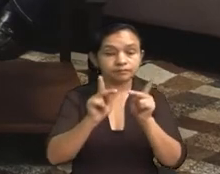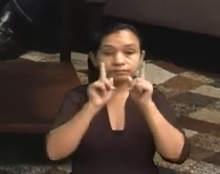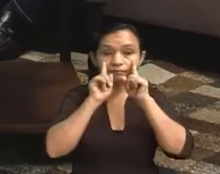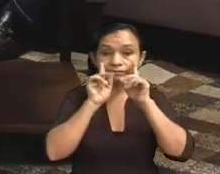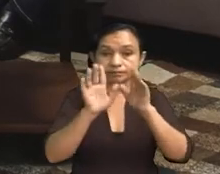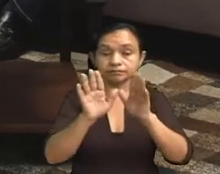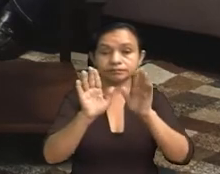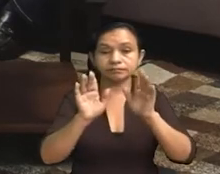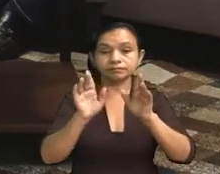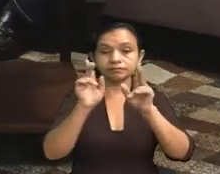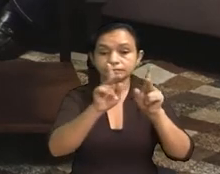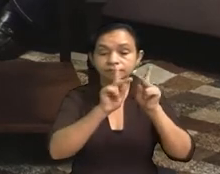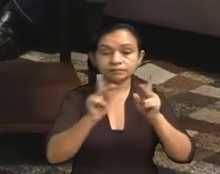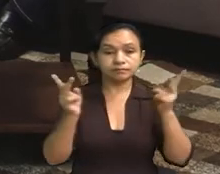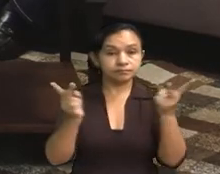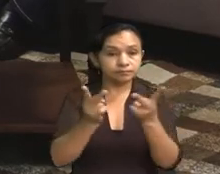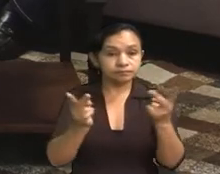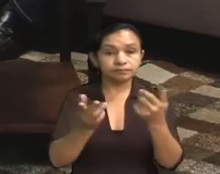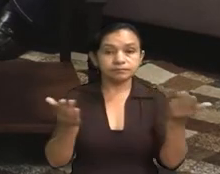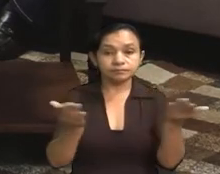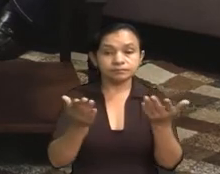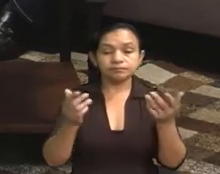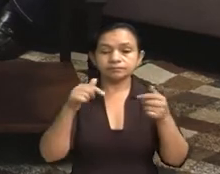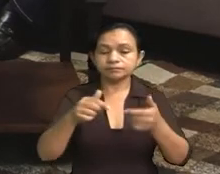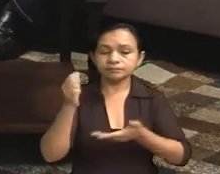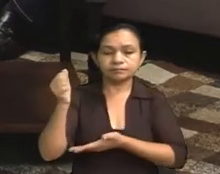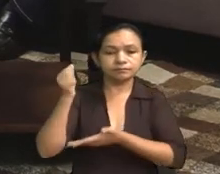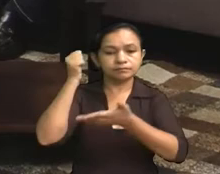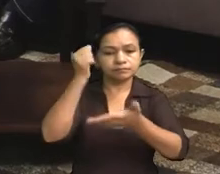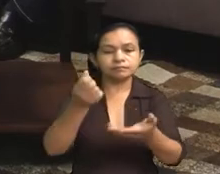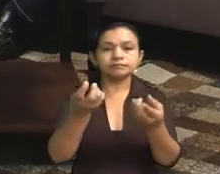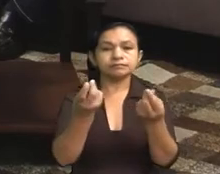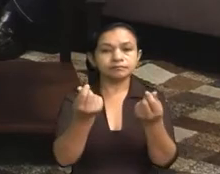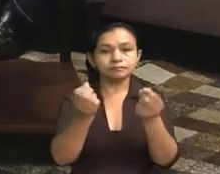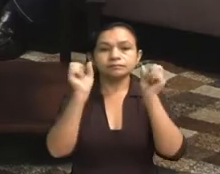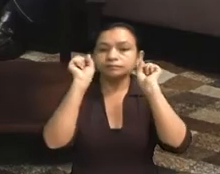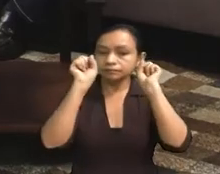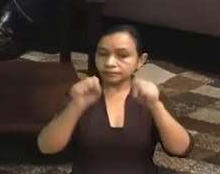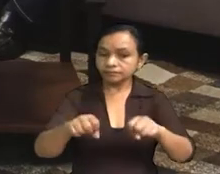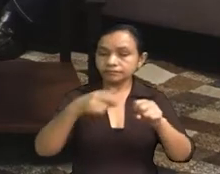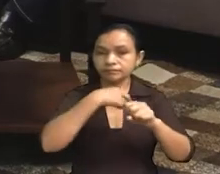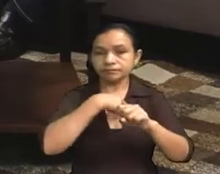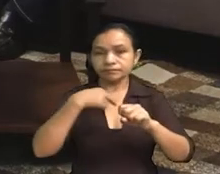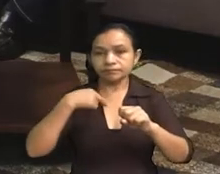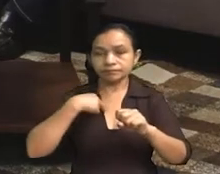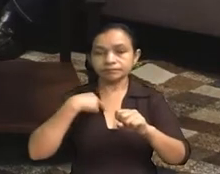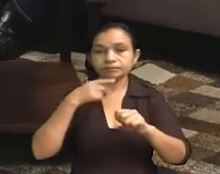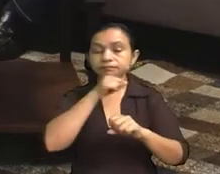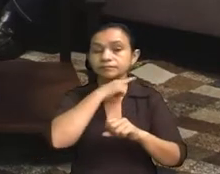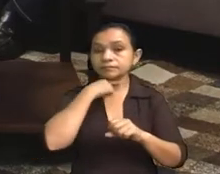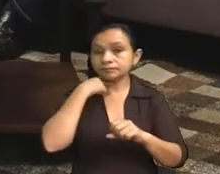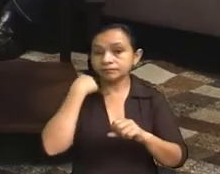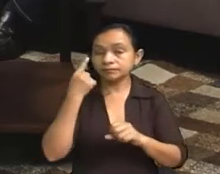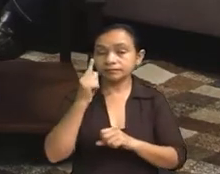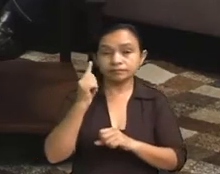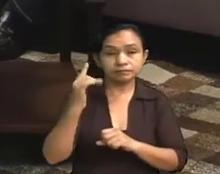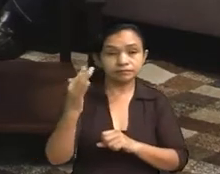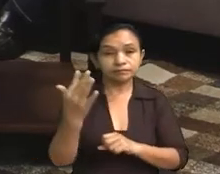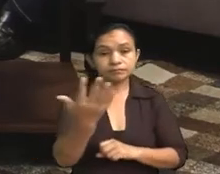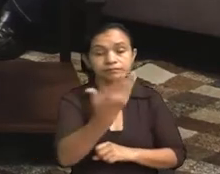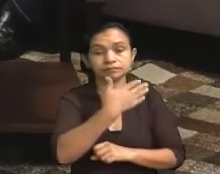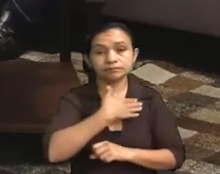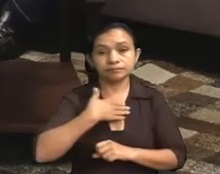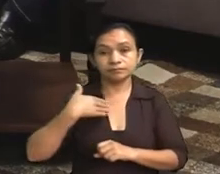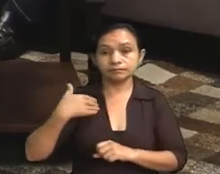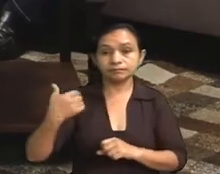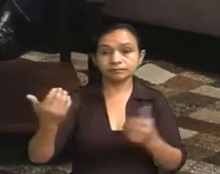protección de los bienes de los ciudadanos, y hay que invertir también en esto para poder hacer realidad toda la mejoría